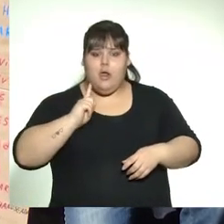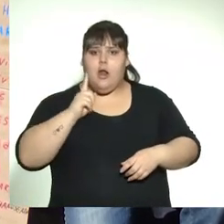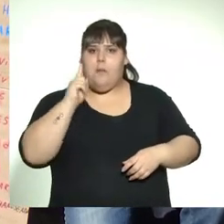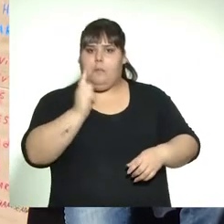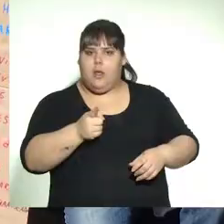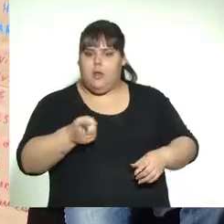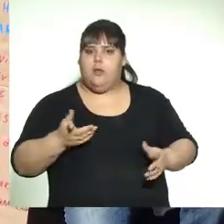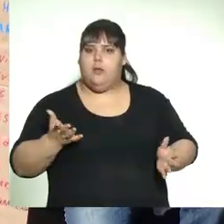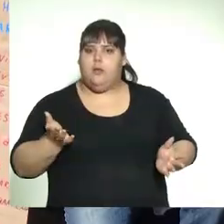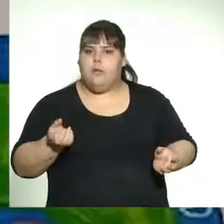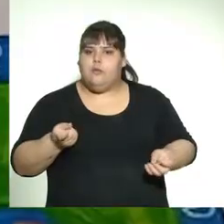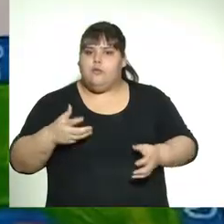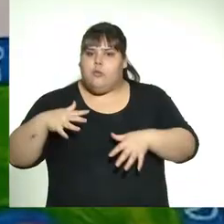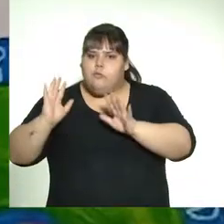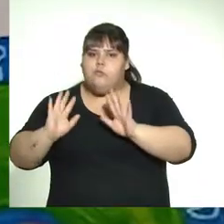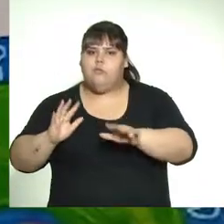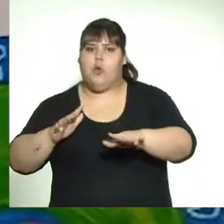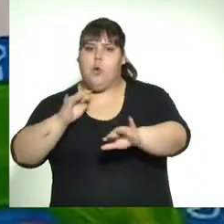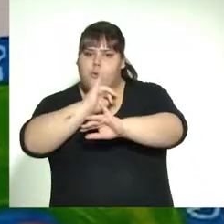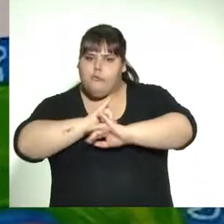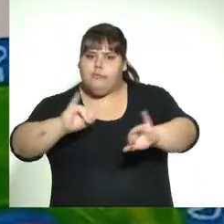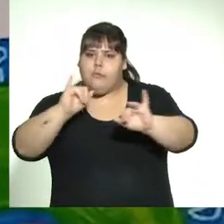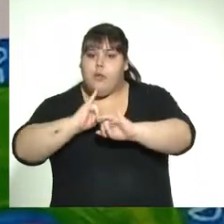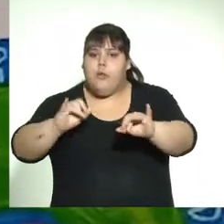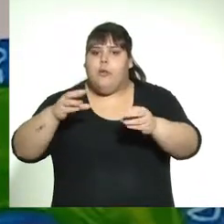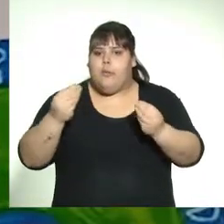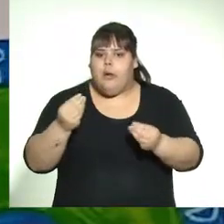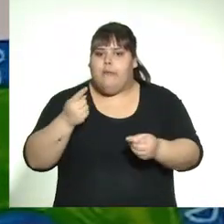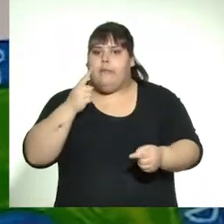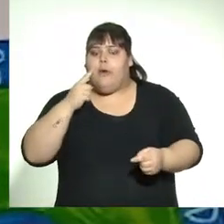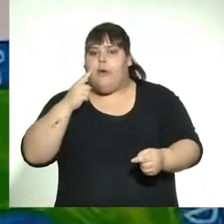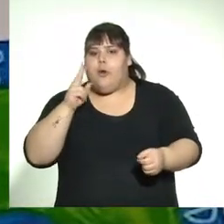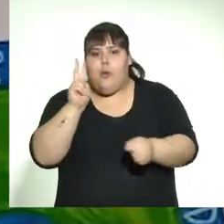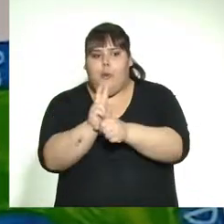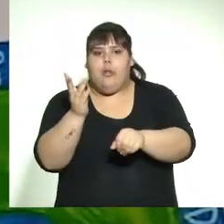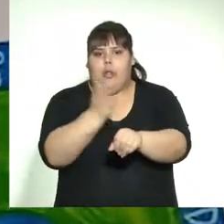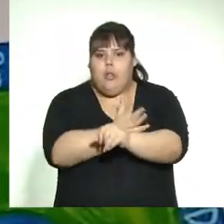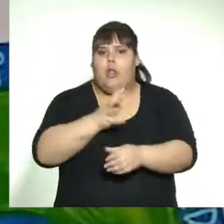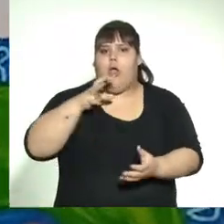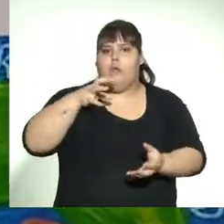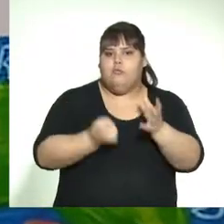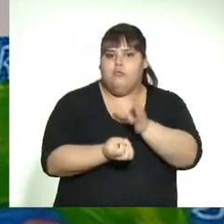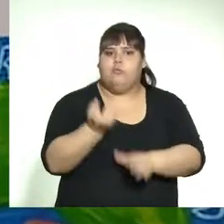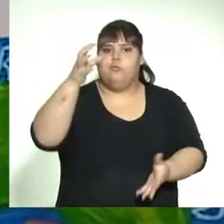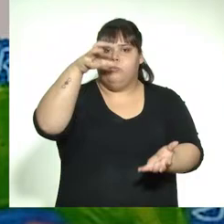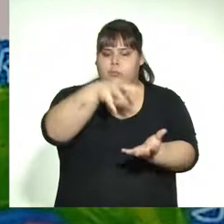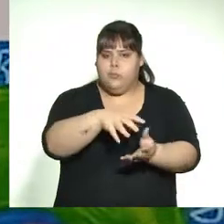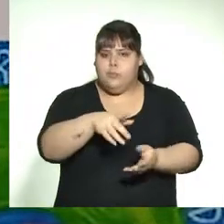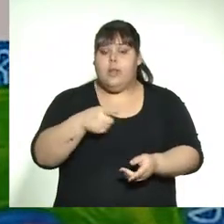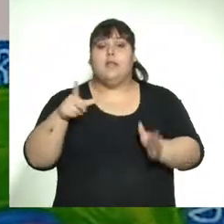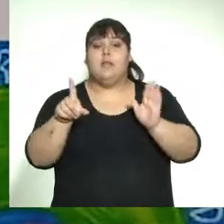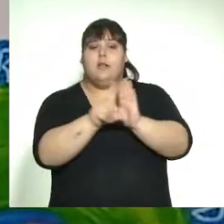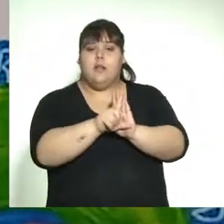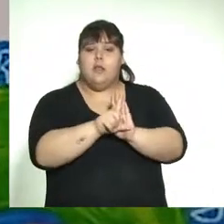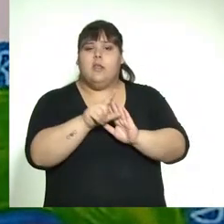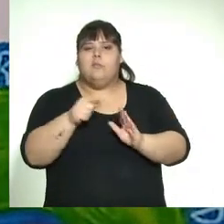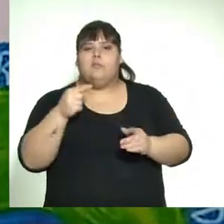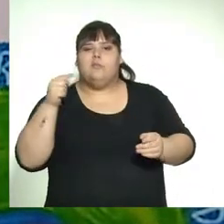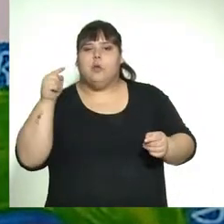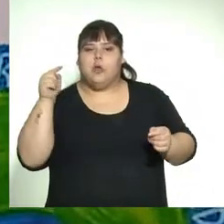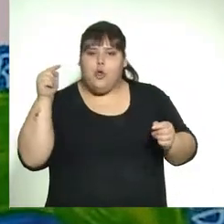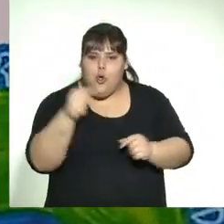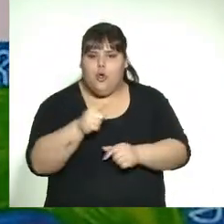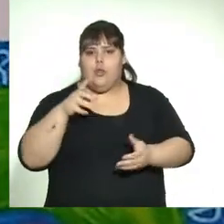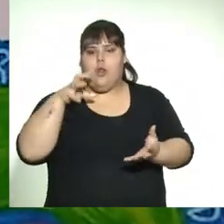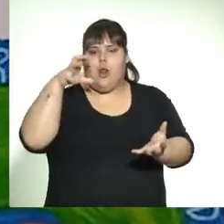Paraná. Y se movilizaron y concientizaron a la población para evitar esta mega obra. Esta ley, conocida como